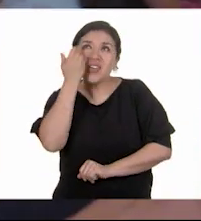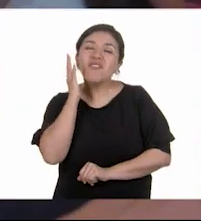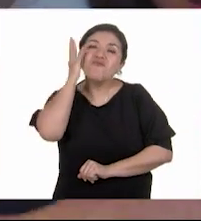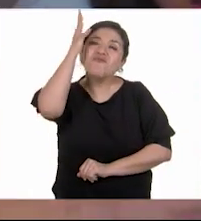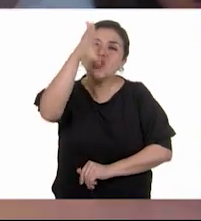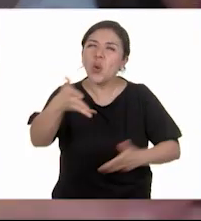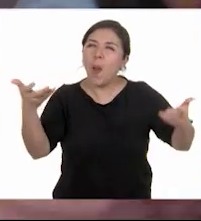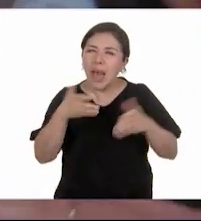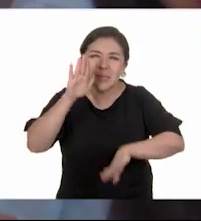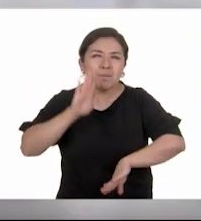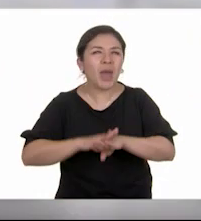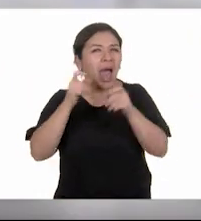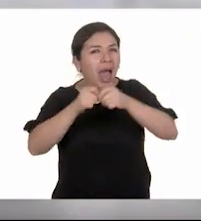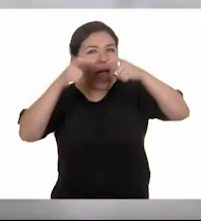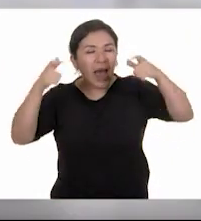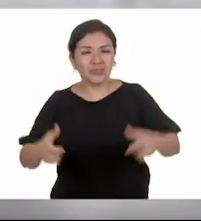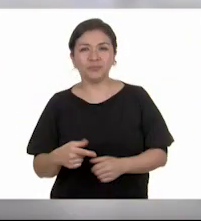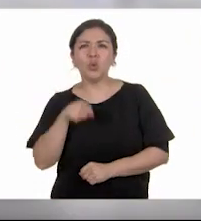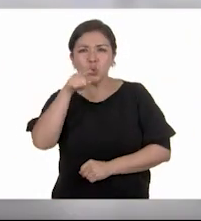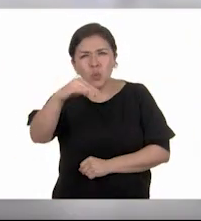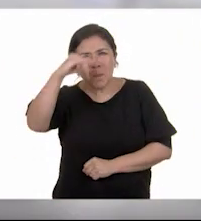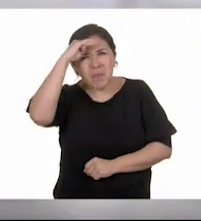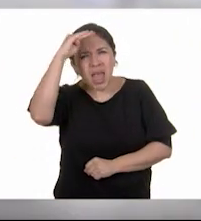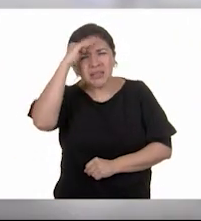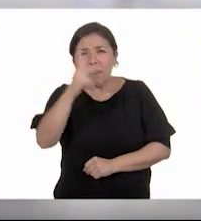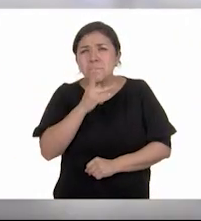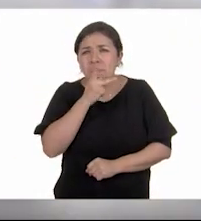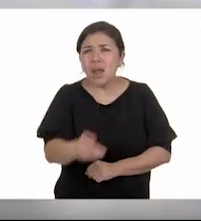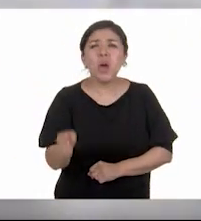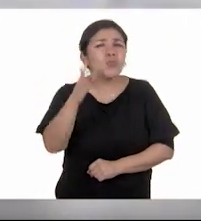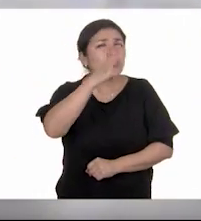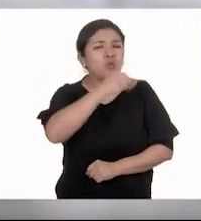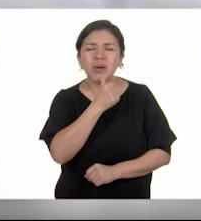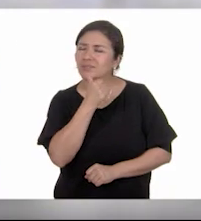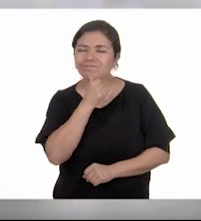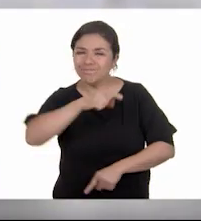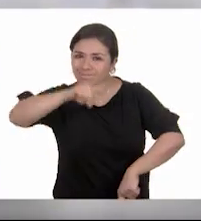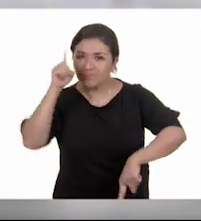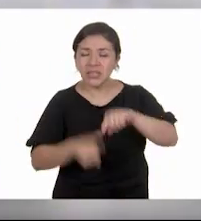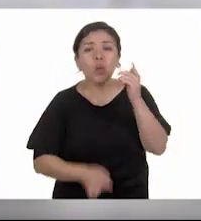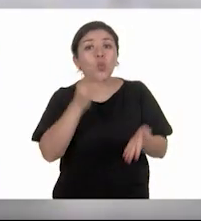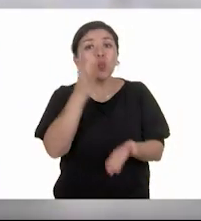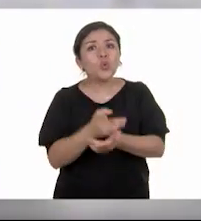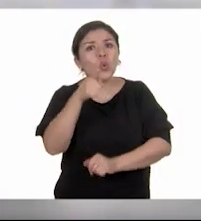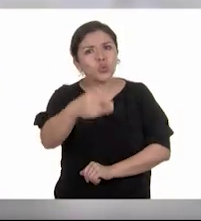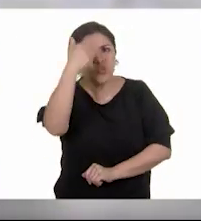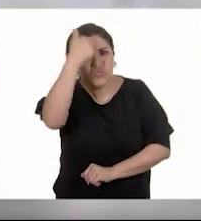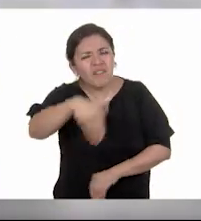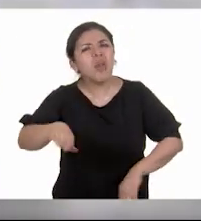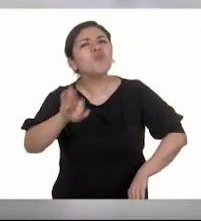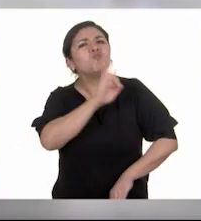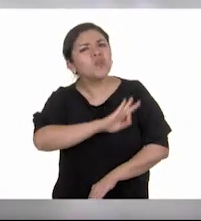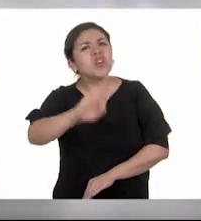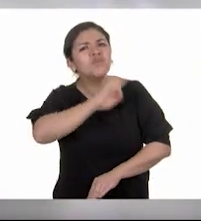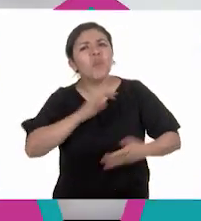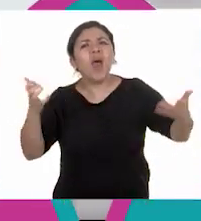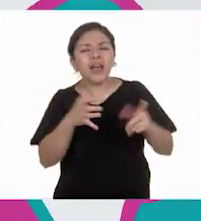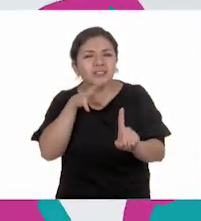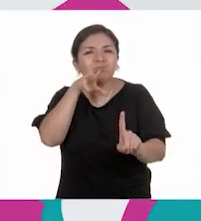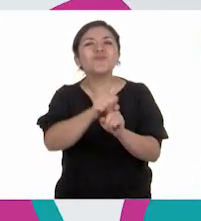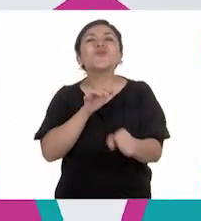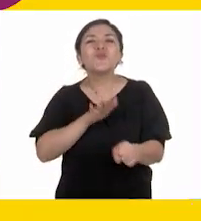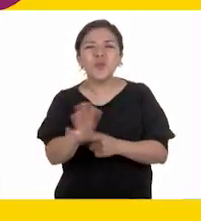llegar muy lejos. Que en tu vocabulario no exista el no se puede, porque solamente tú sabes hasta dónde puedes